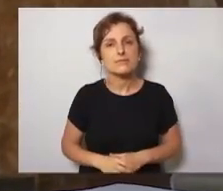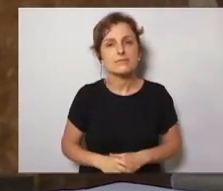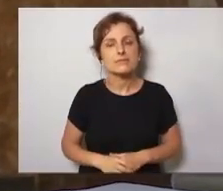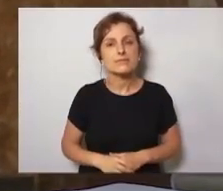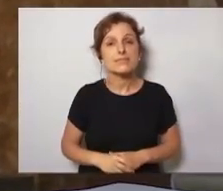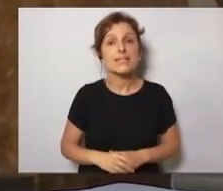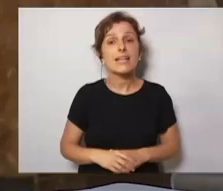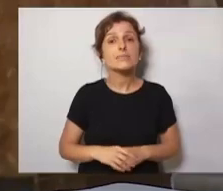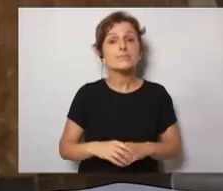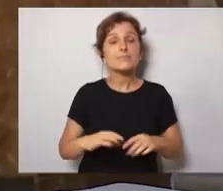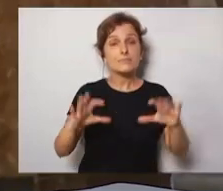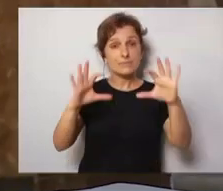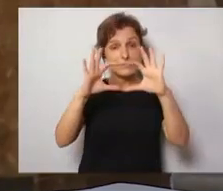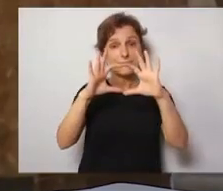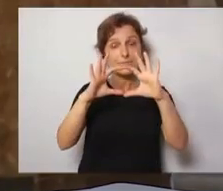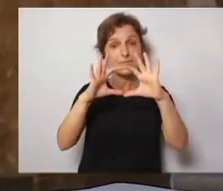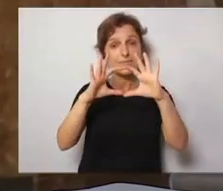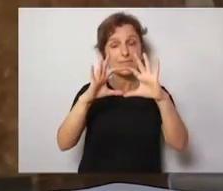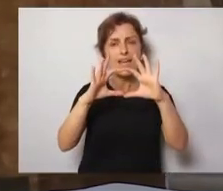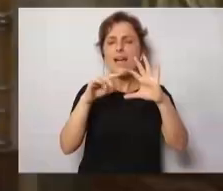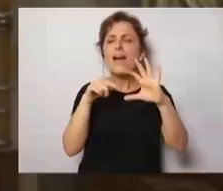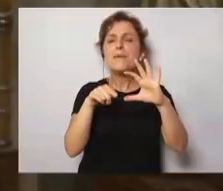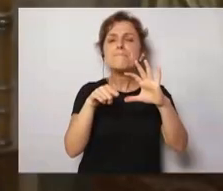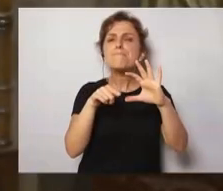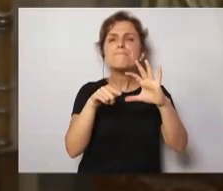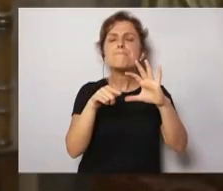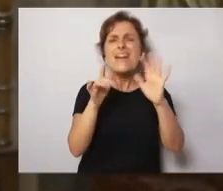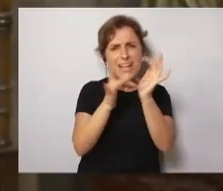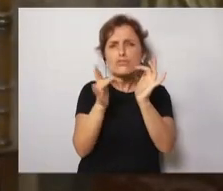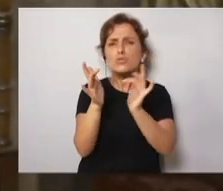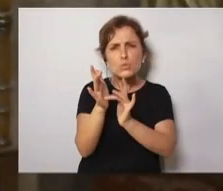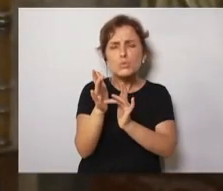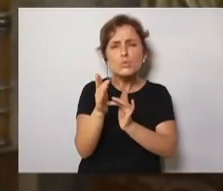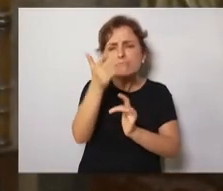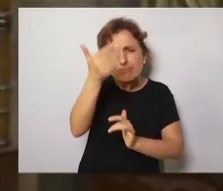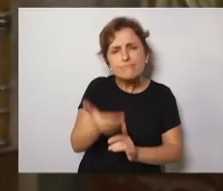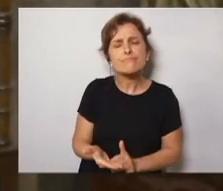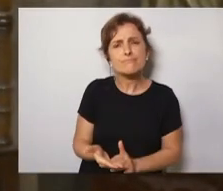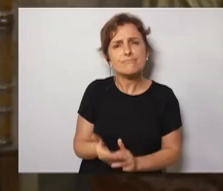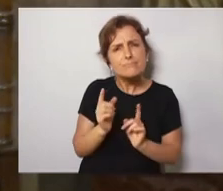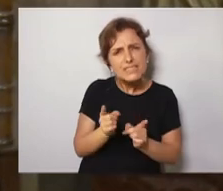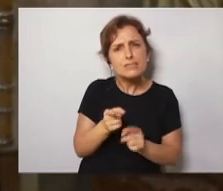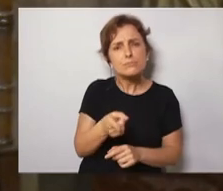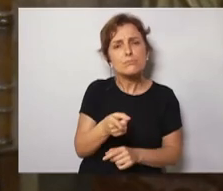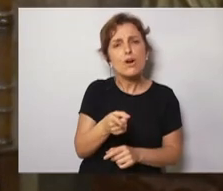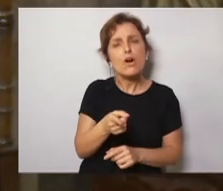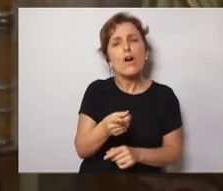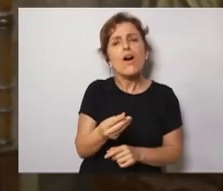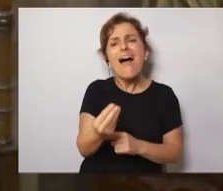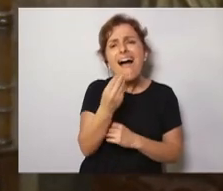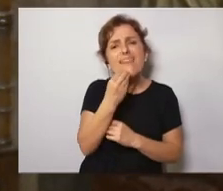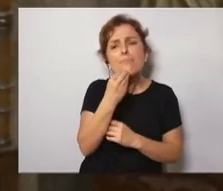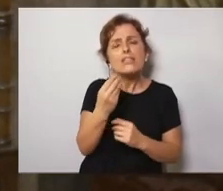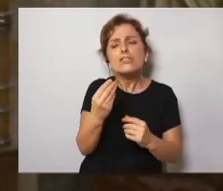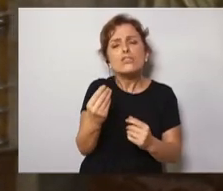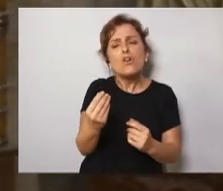la eucaristía presencia admirable y única de jesús es el alimento que fortalece en nuestros esfuerzos